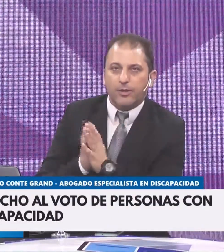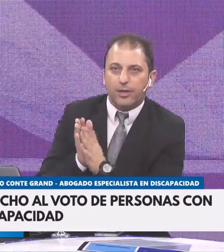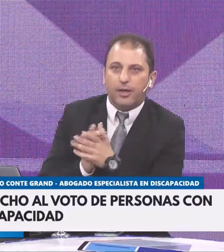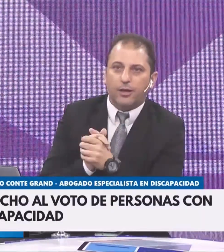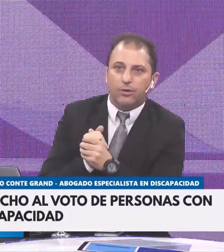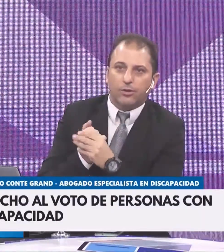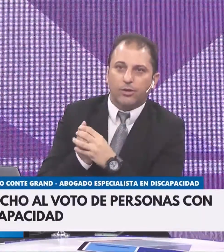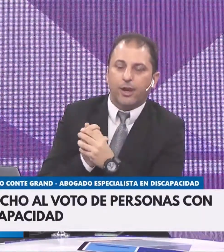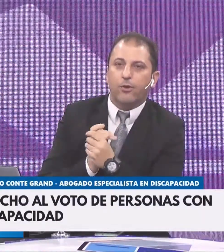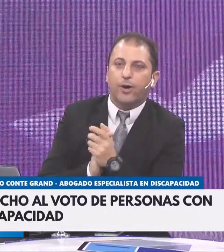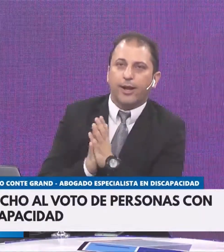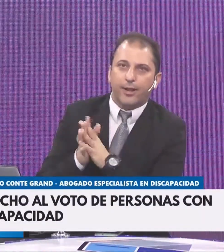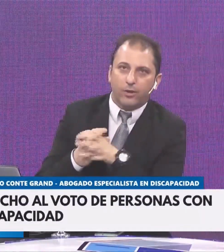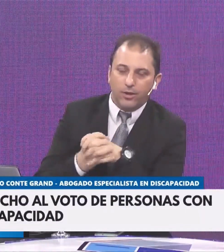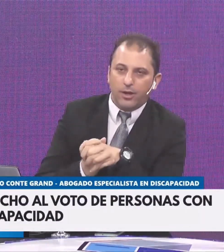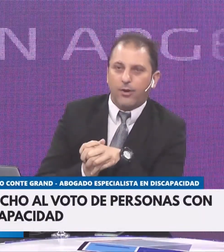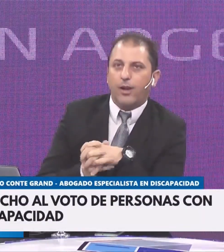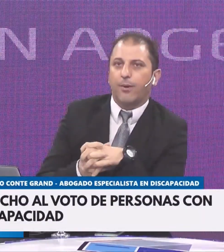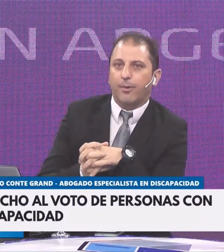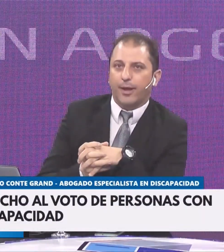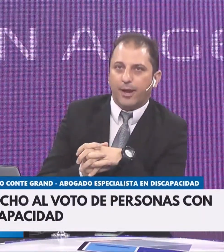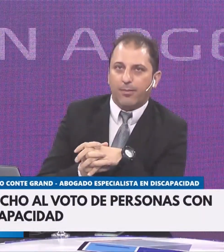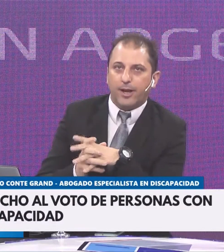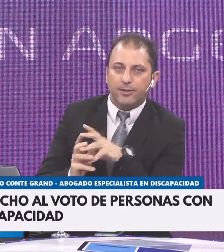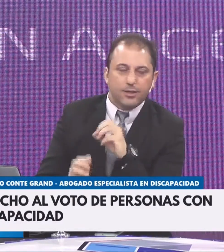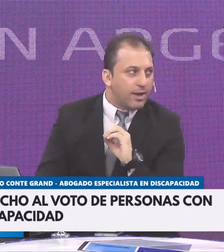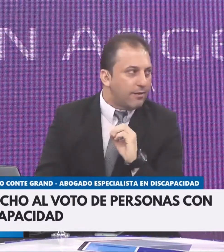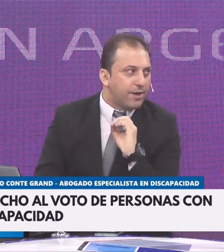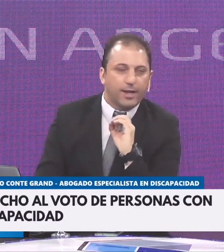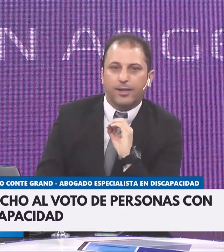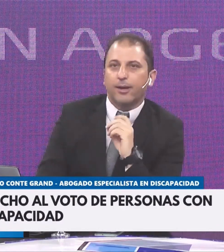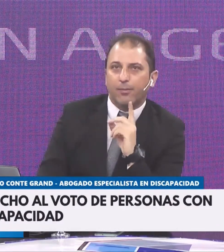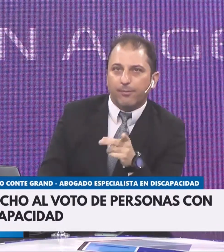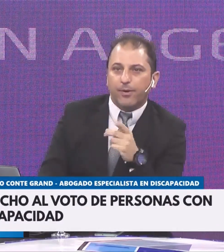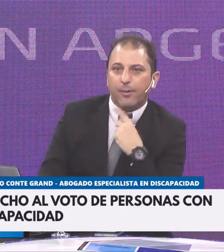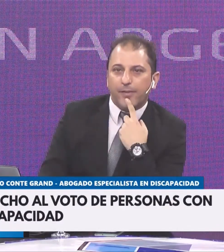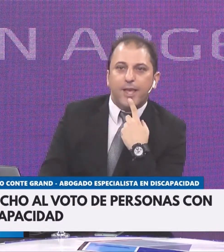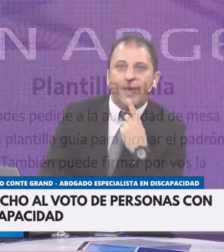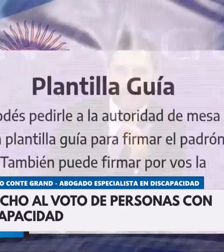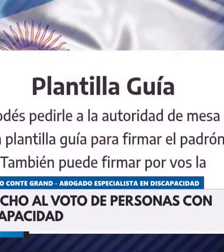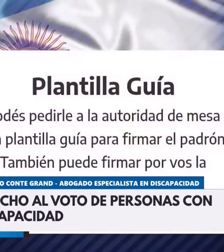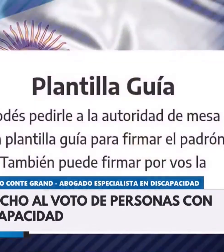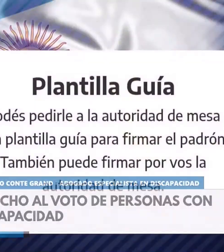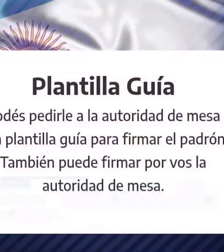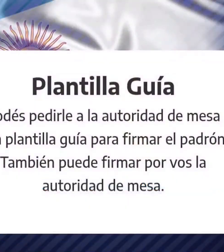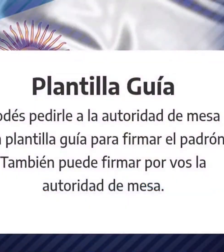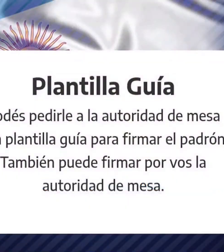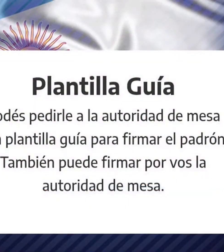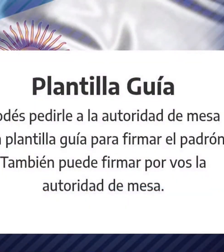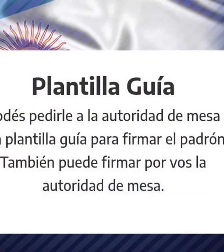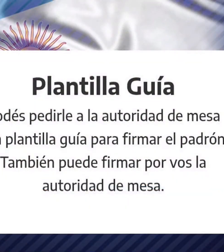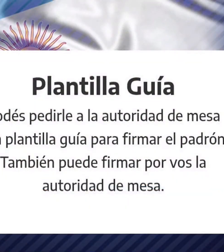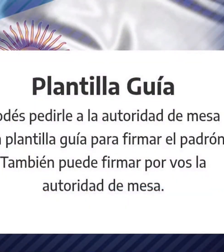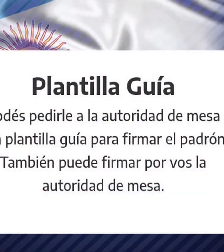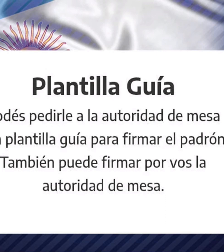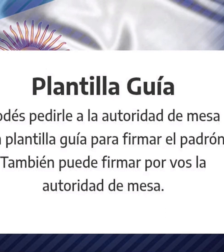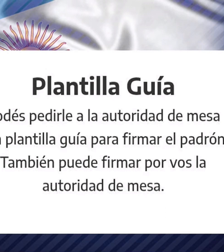vamos a ir viendo va a verl es la primera de las placas son las cues por ahí a tener en